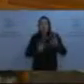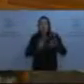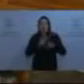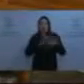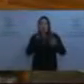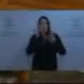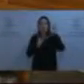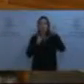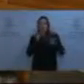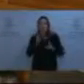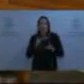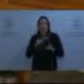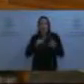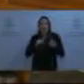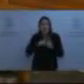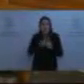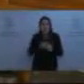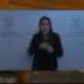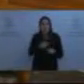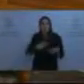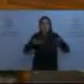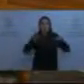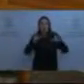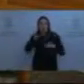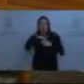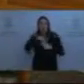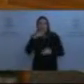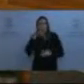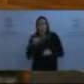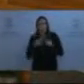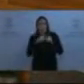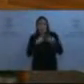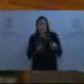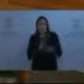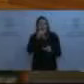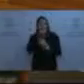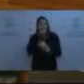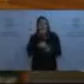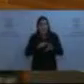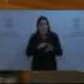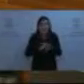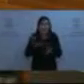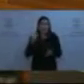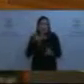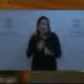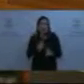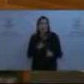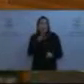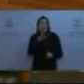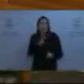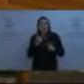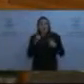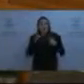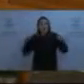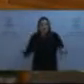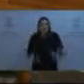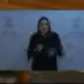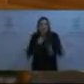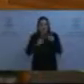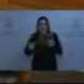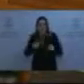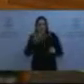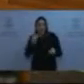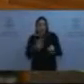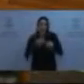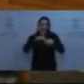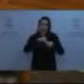actividades dirigidas y protagonizadas por la juventud asturiana, que no se incluía en las anteriores bases, con el fin de promover la participación de los jóvenes en los centros y casas